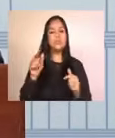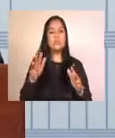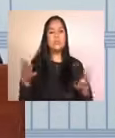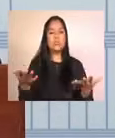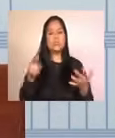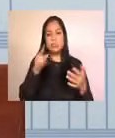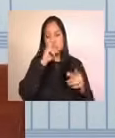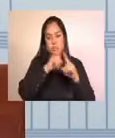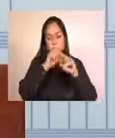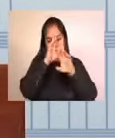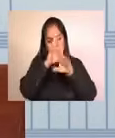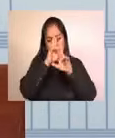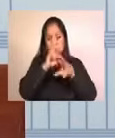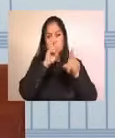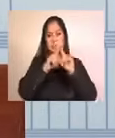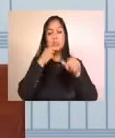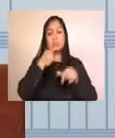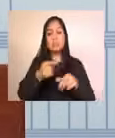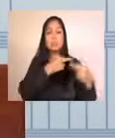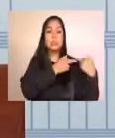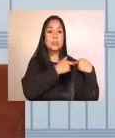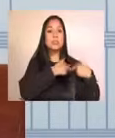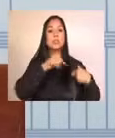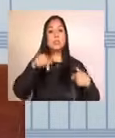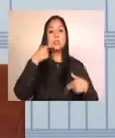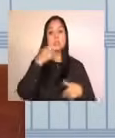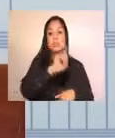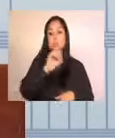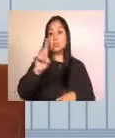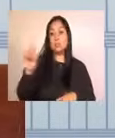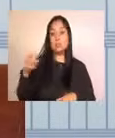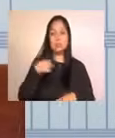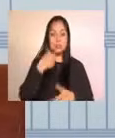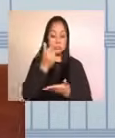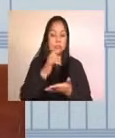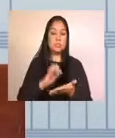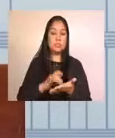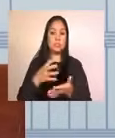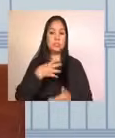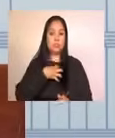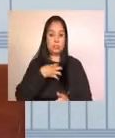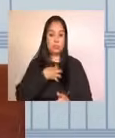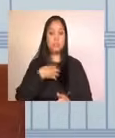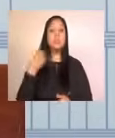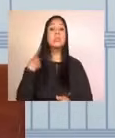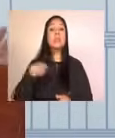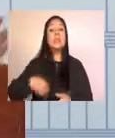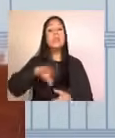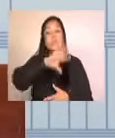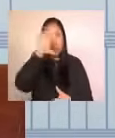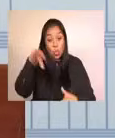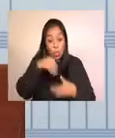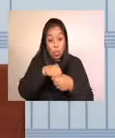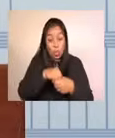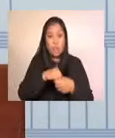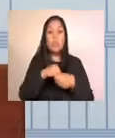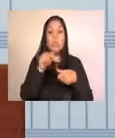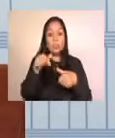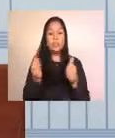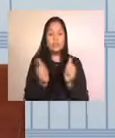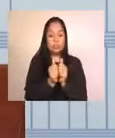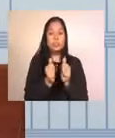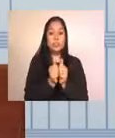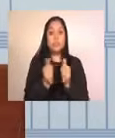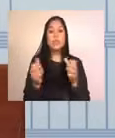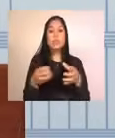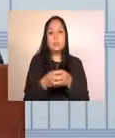respetando las competencias que le corresponden a cada una de las auditorías internas. Todo ello acompañado por la Comisión